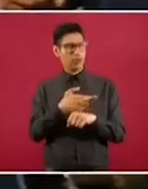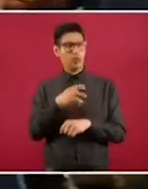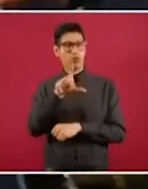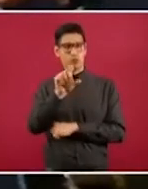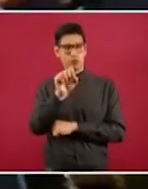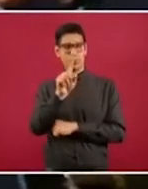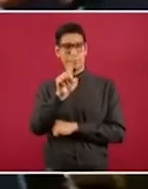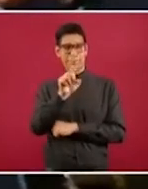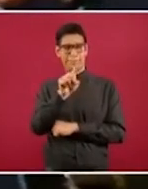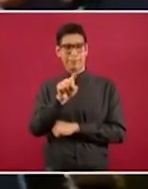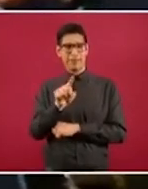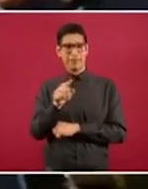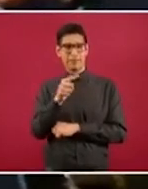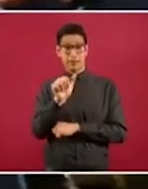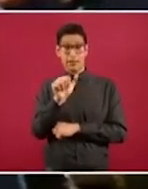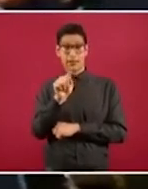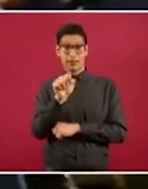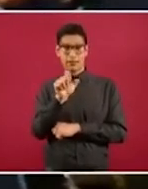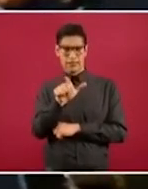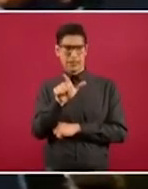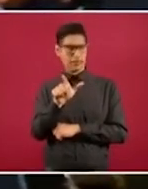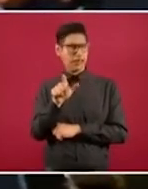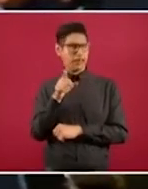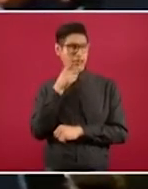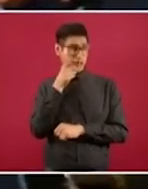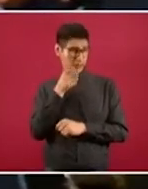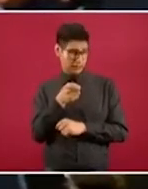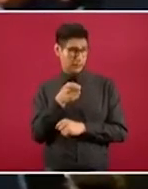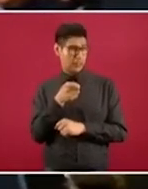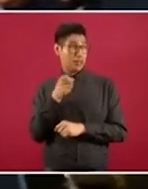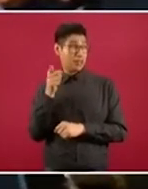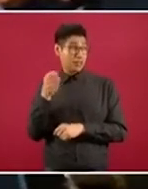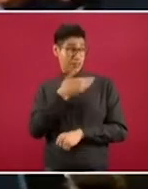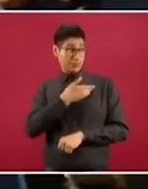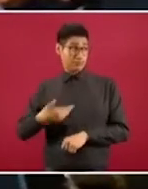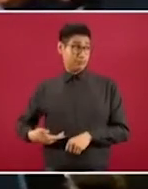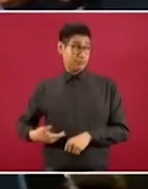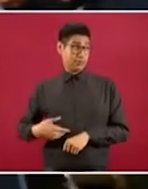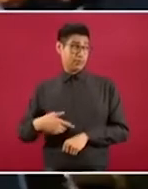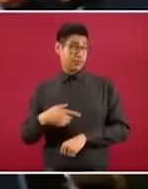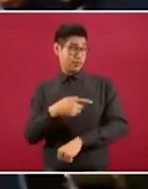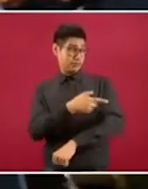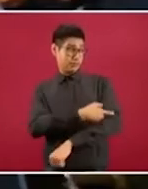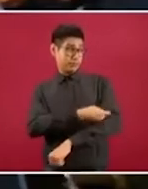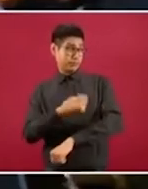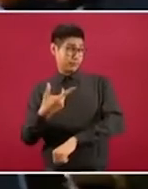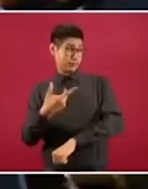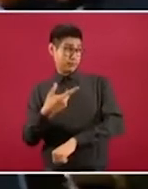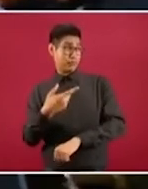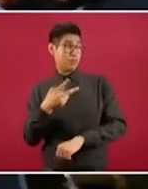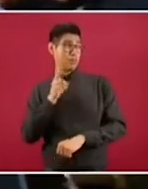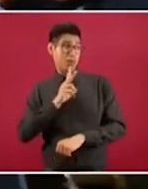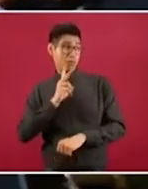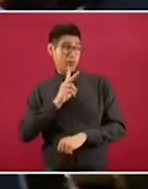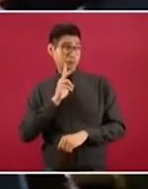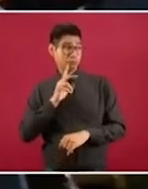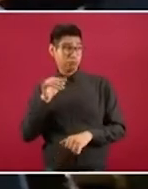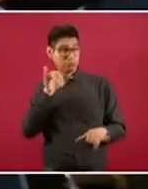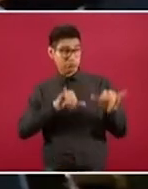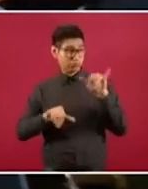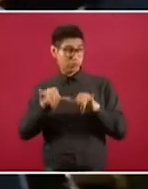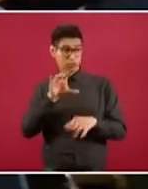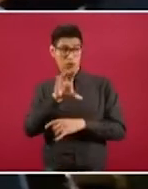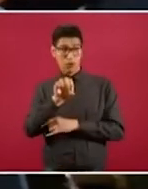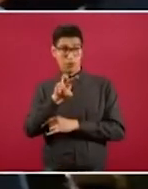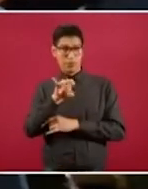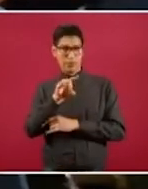no se iba a realizar la prueba de COVID-19, esto a pesar de haber estado en contacto el pasado 18 de marzo con el